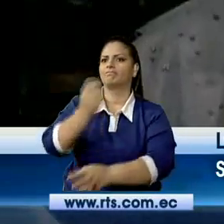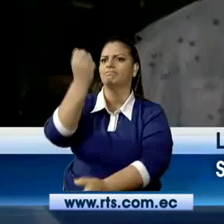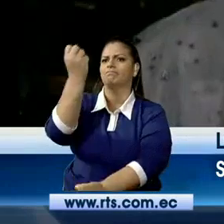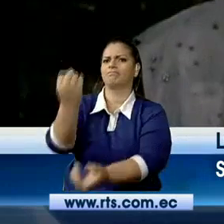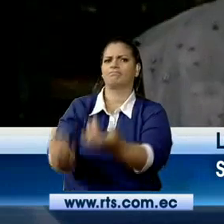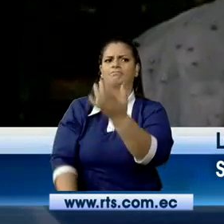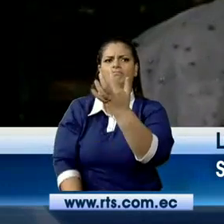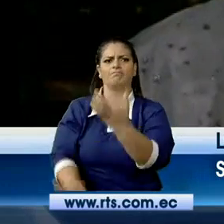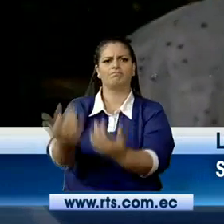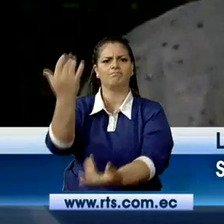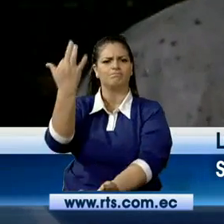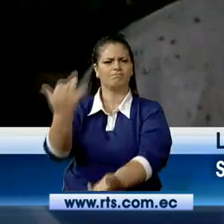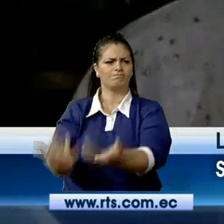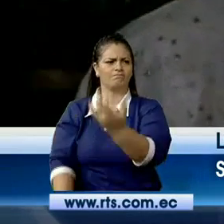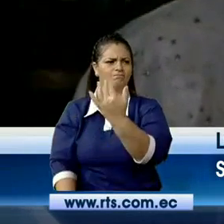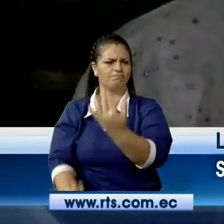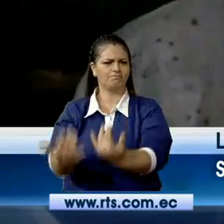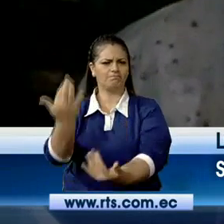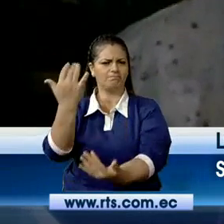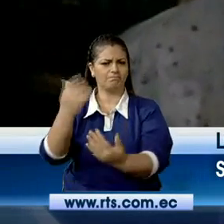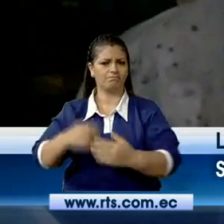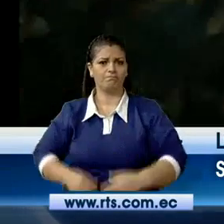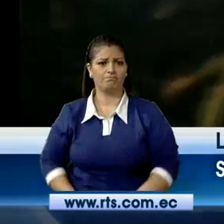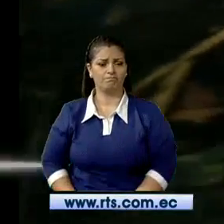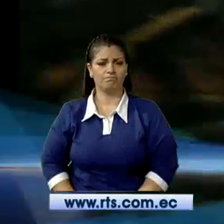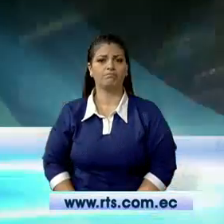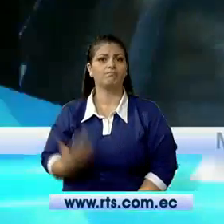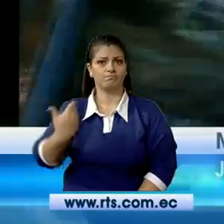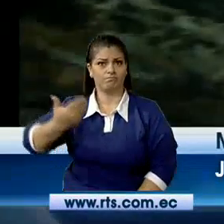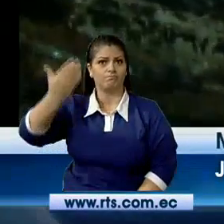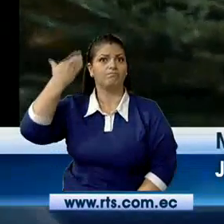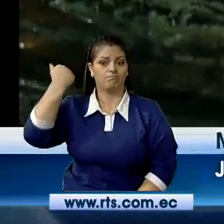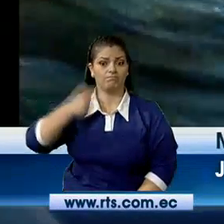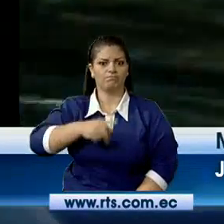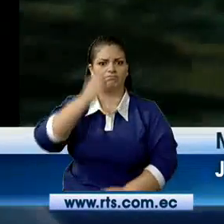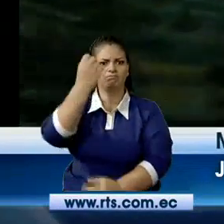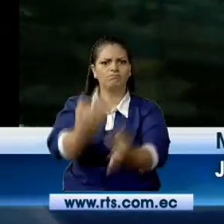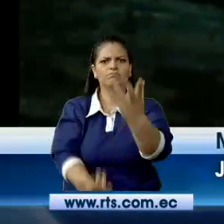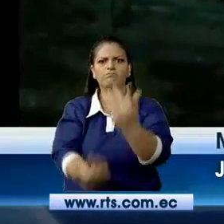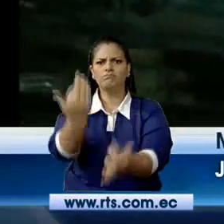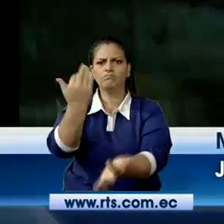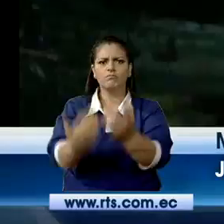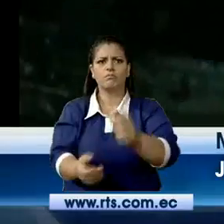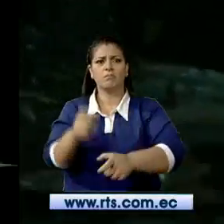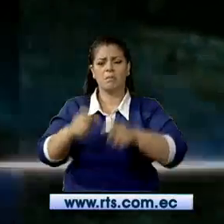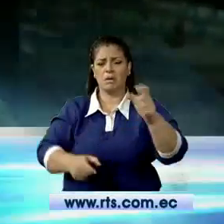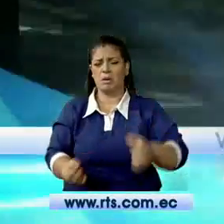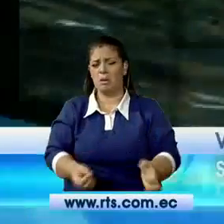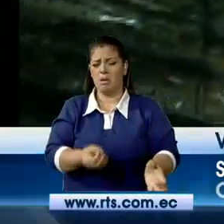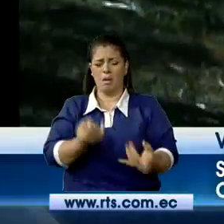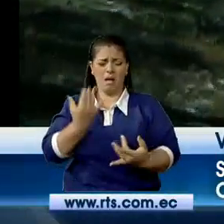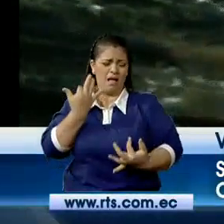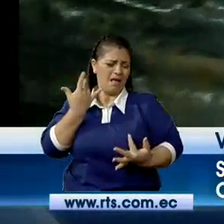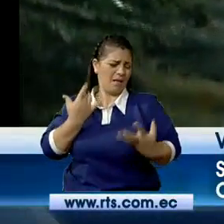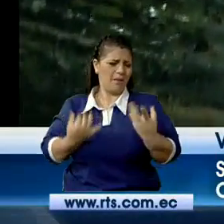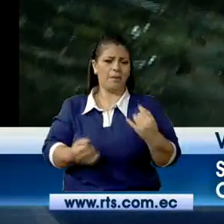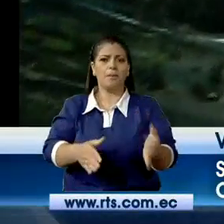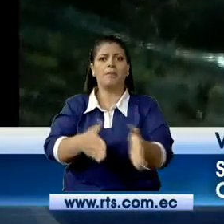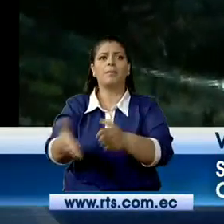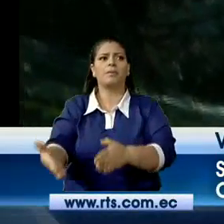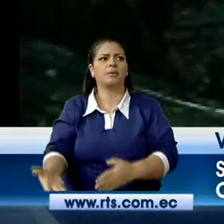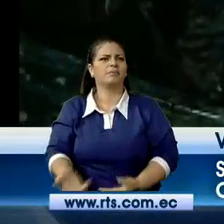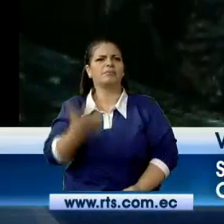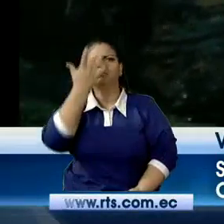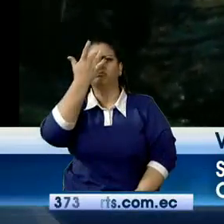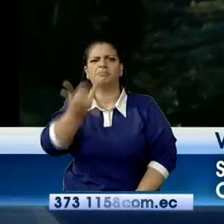Alguna vez aquí hubo hasta personas que han fallecido por un incendio, porque es difícil llegar a veces, como yo le explico, la subida, la gente